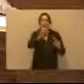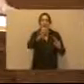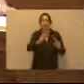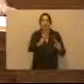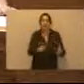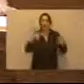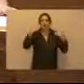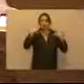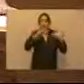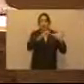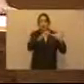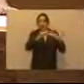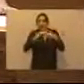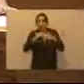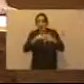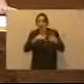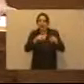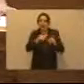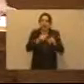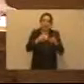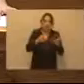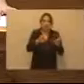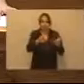estreitín e perigoso,